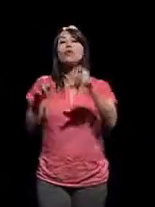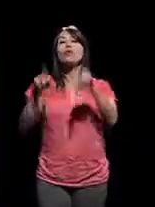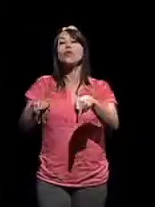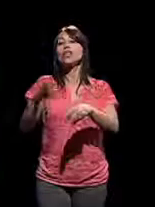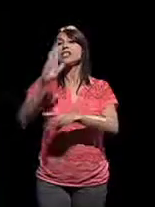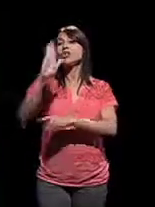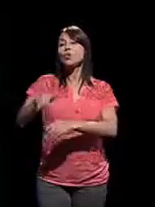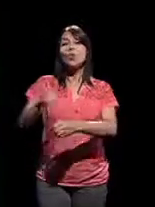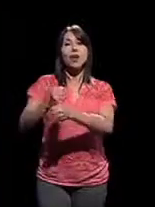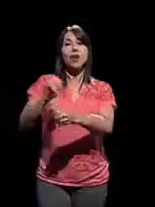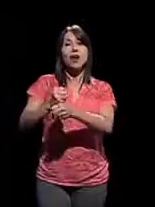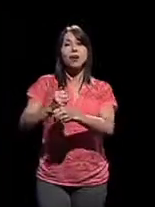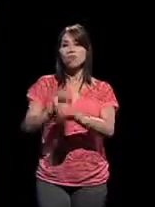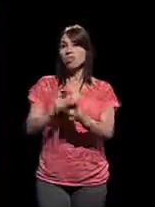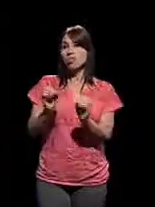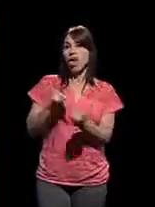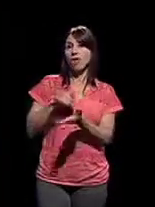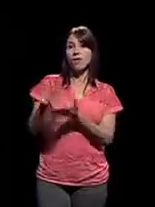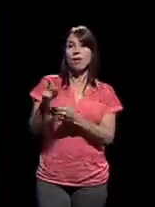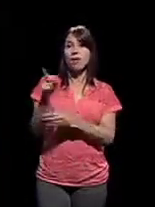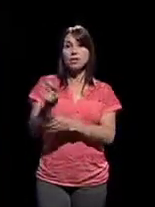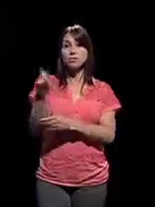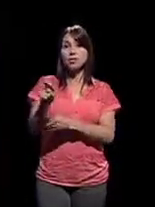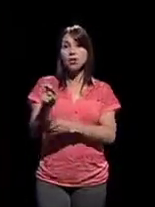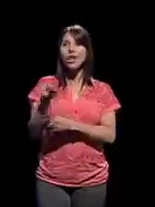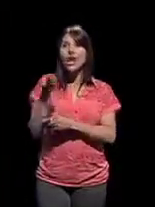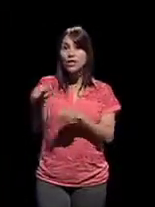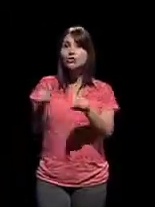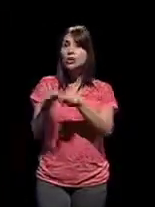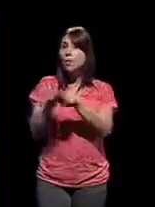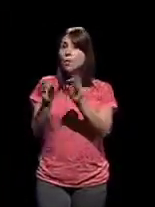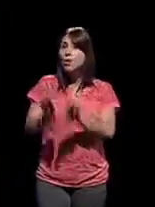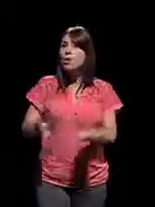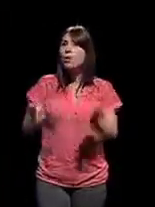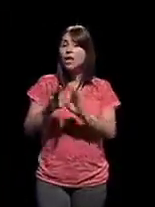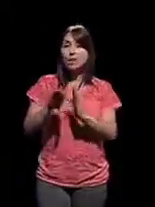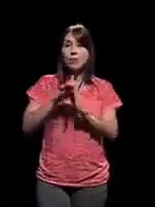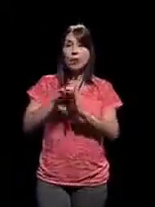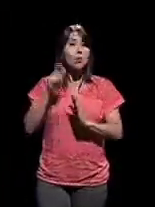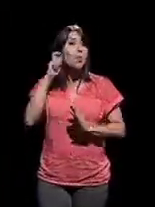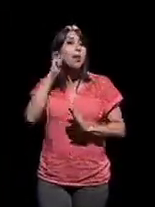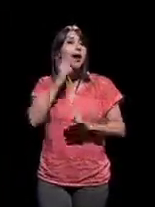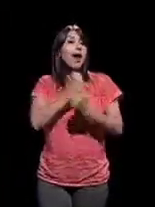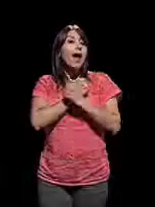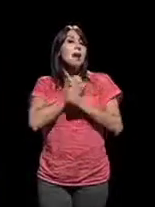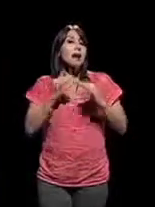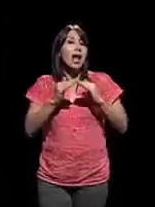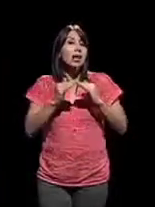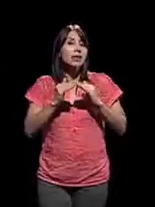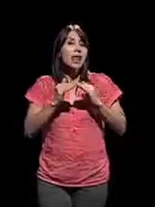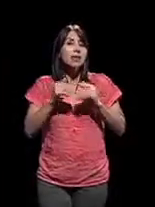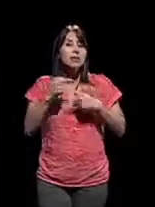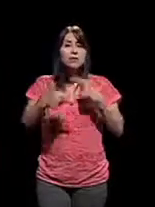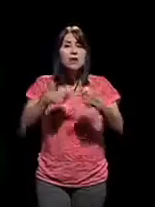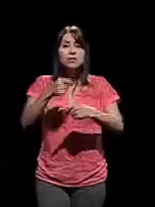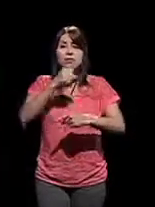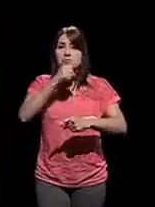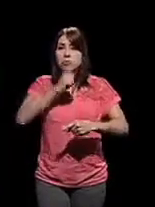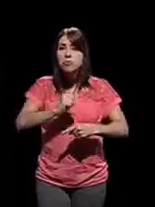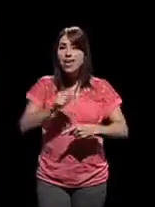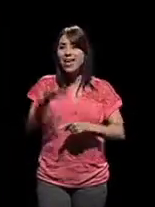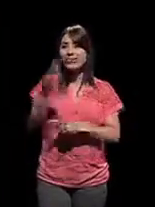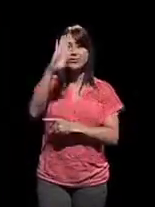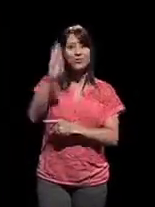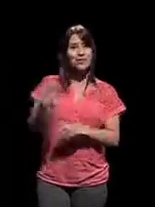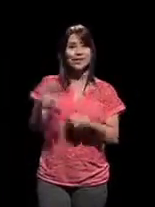en el sistema remunerado y no obtiene nunca una pensión, también es una población muy importante, amas de casa, demás que son adultas mayores y que nunca van a tener pensión,